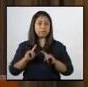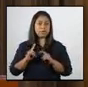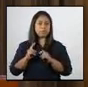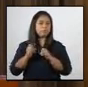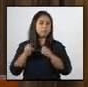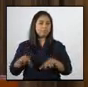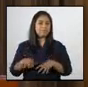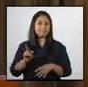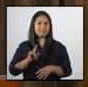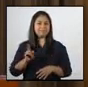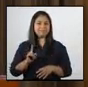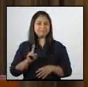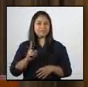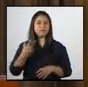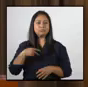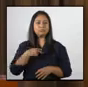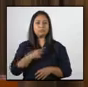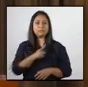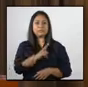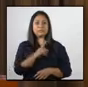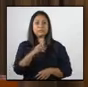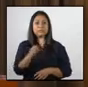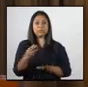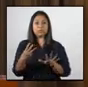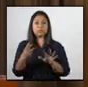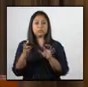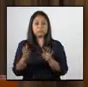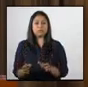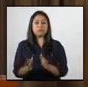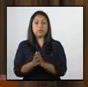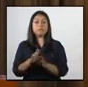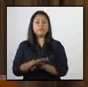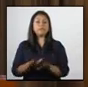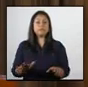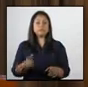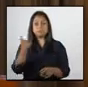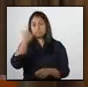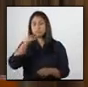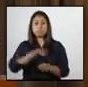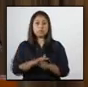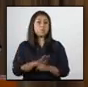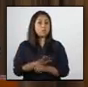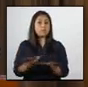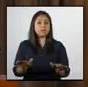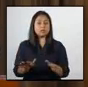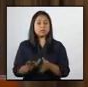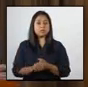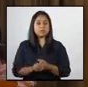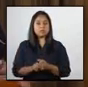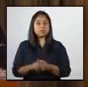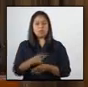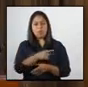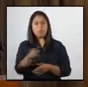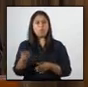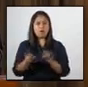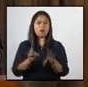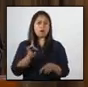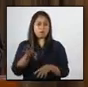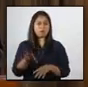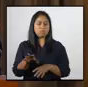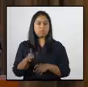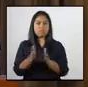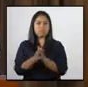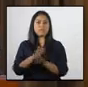sufrido ya 108 personas fallecidas por el cob y 19 muchos de ellos o algunos de ellos han